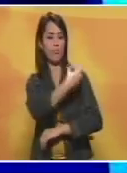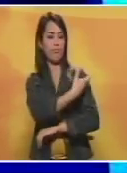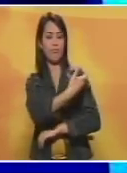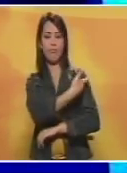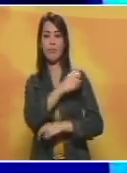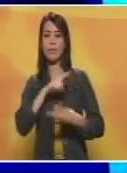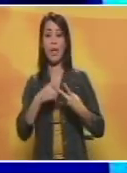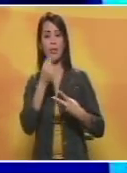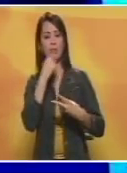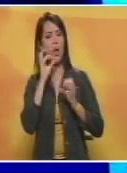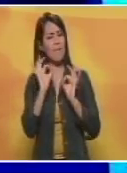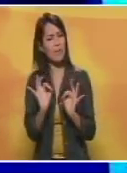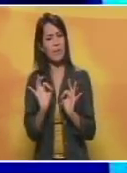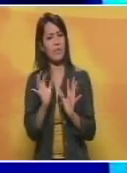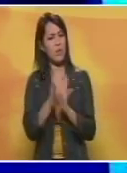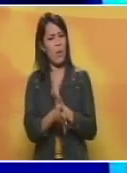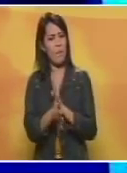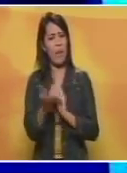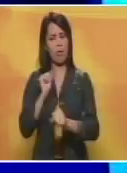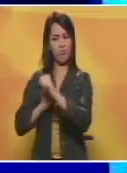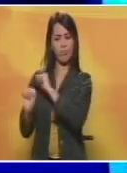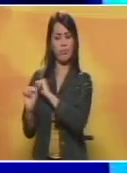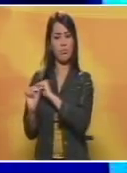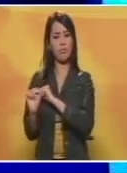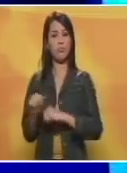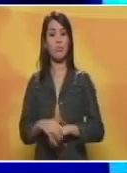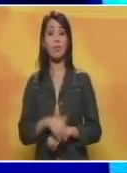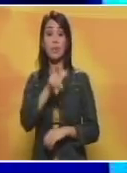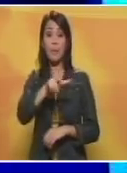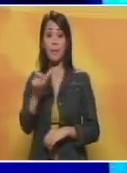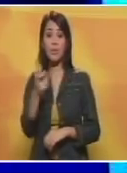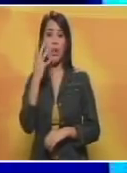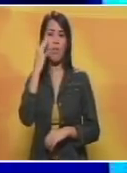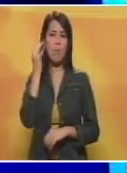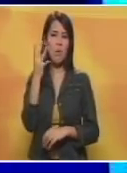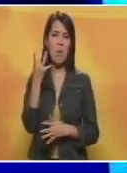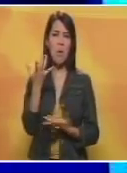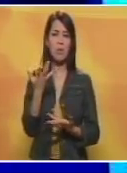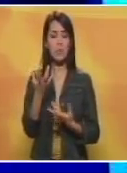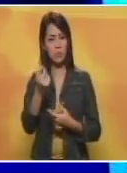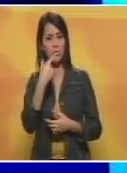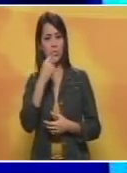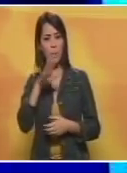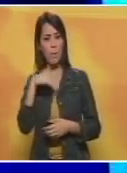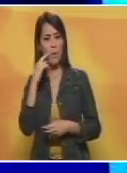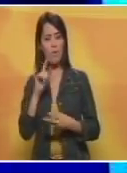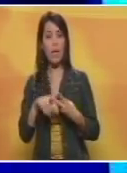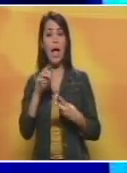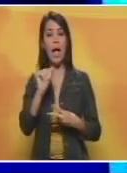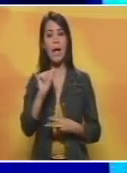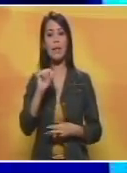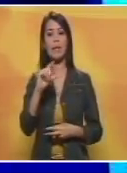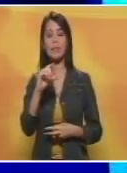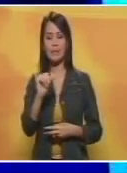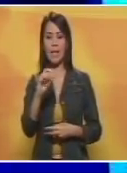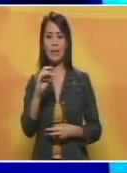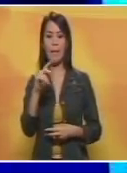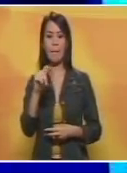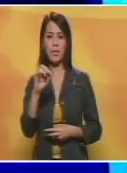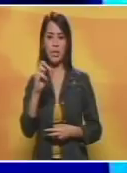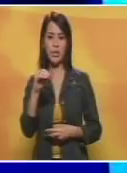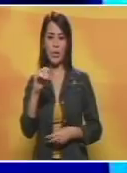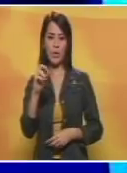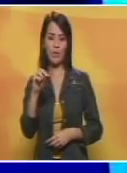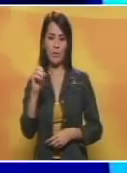antiviral específico para la mononucleosis si el paciente presenta dolor puede analgésicos como el acetaminofén según indica el